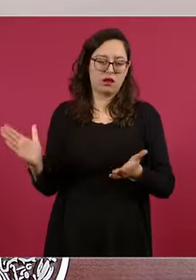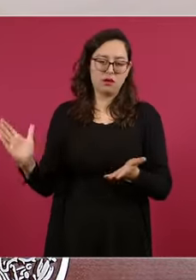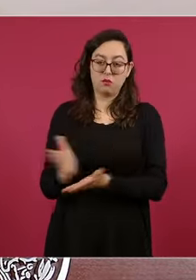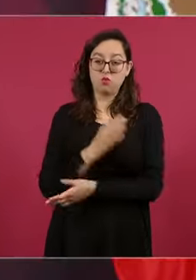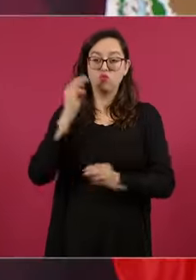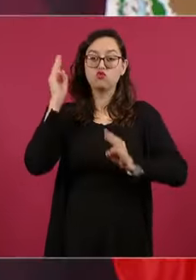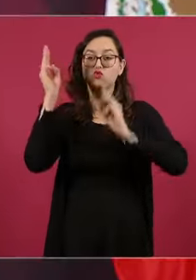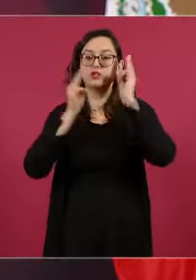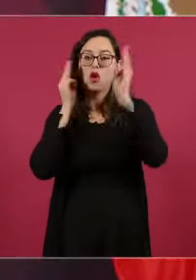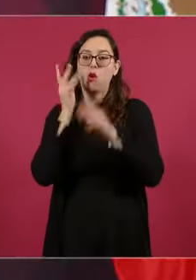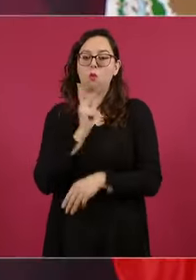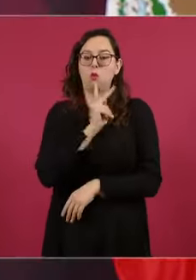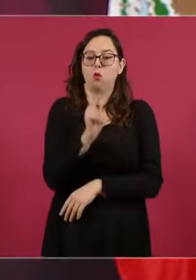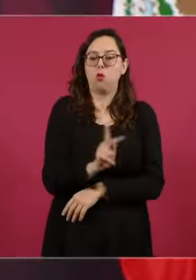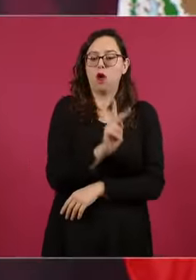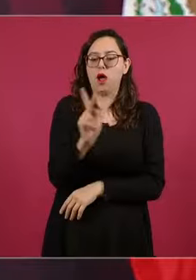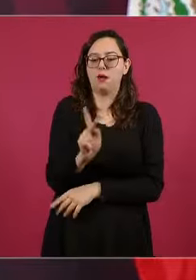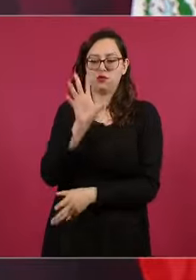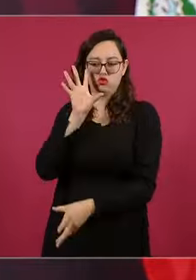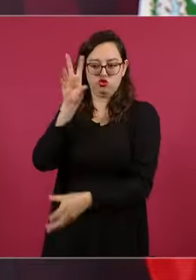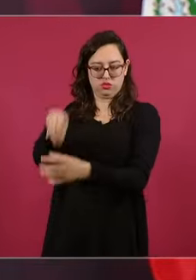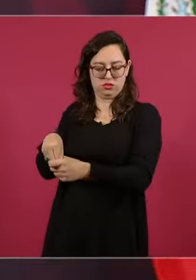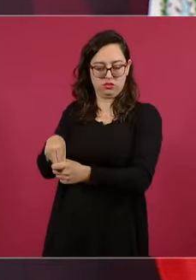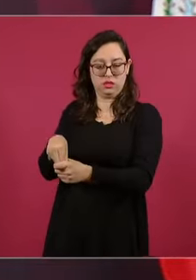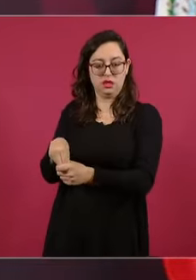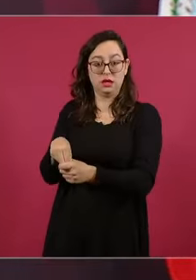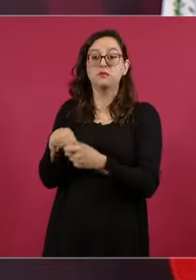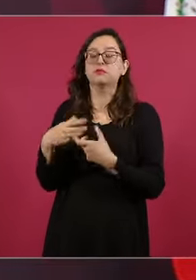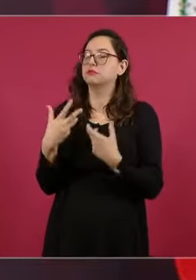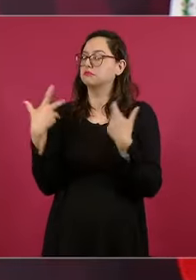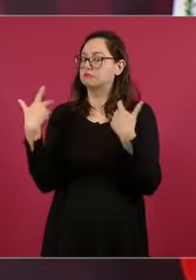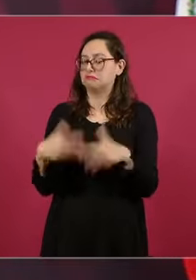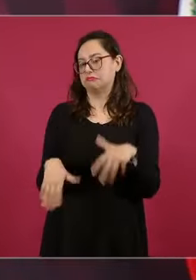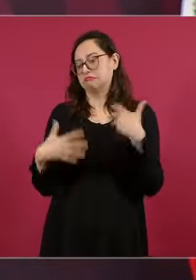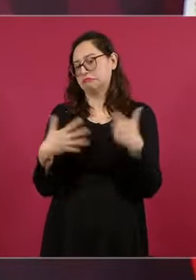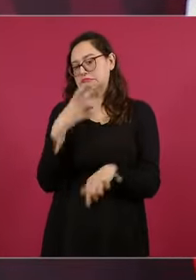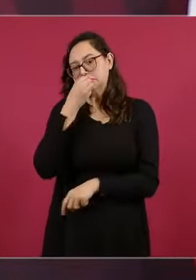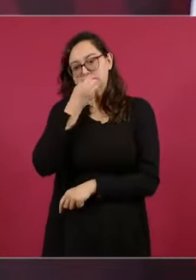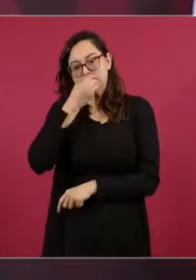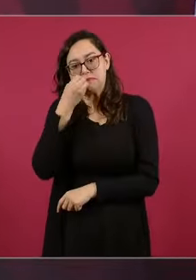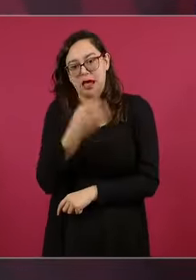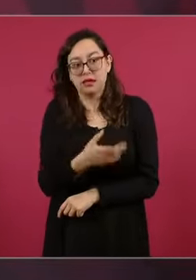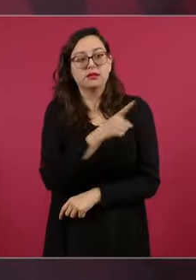porque ahí no solo hay una exposición ahora